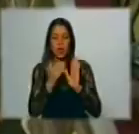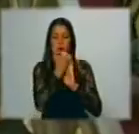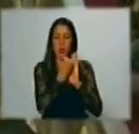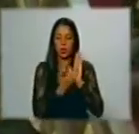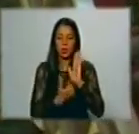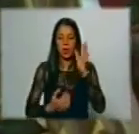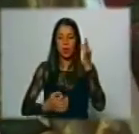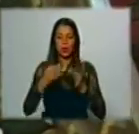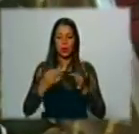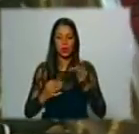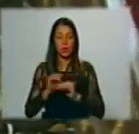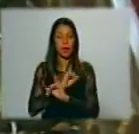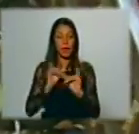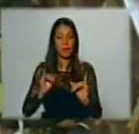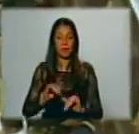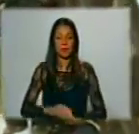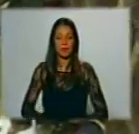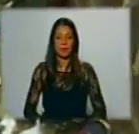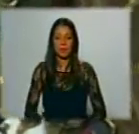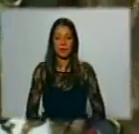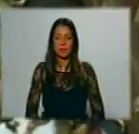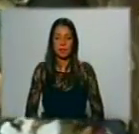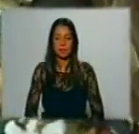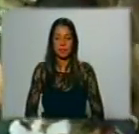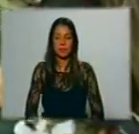ordenamiento jurídico. Es todo.